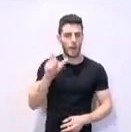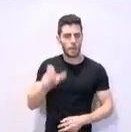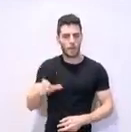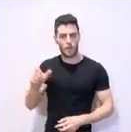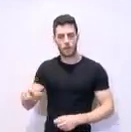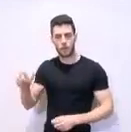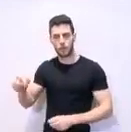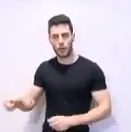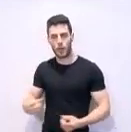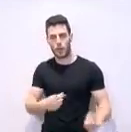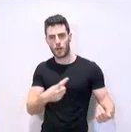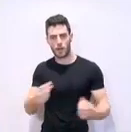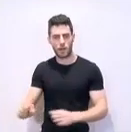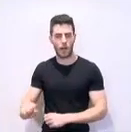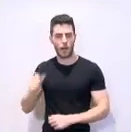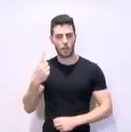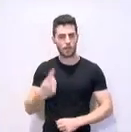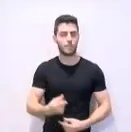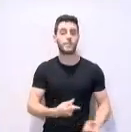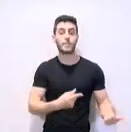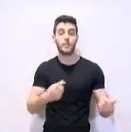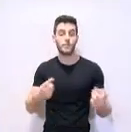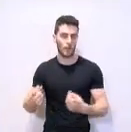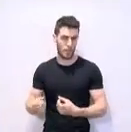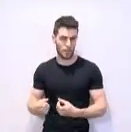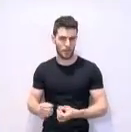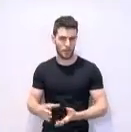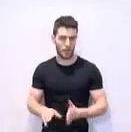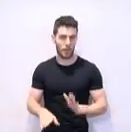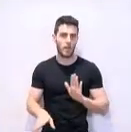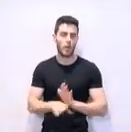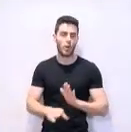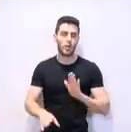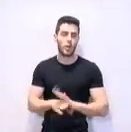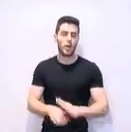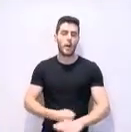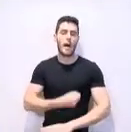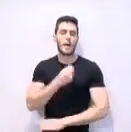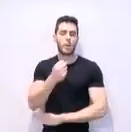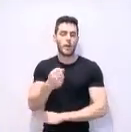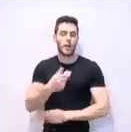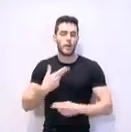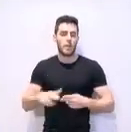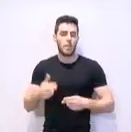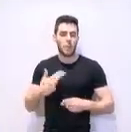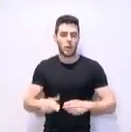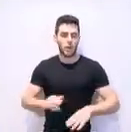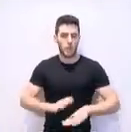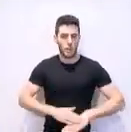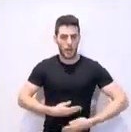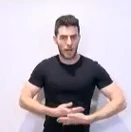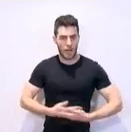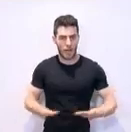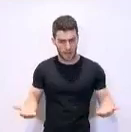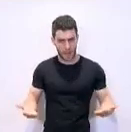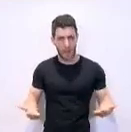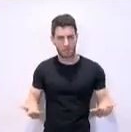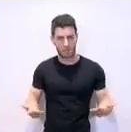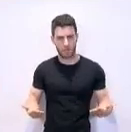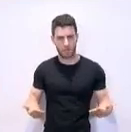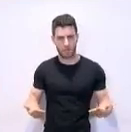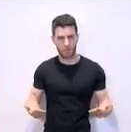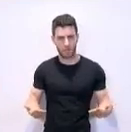más necesitadas. Es necesario seguir impulsando políticas que garanticen que se